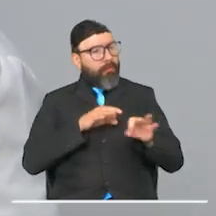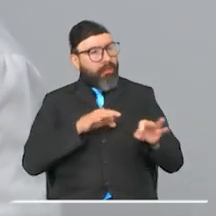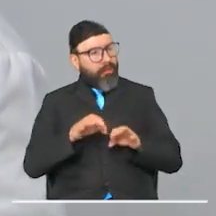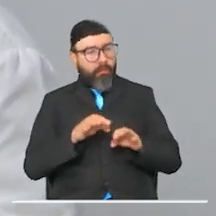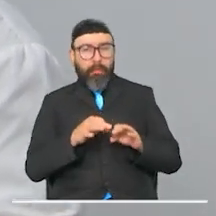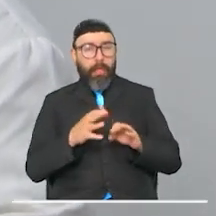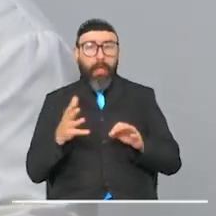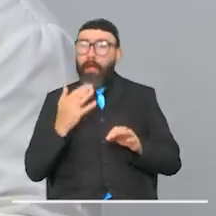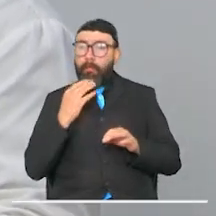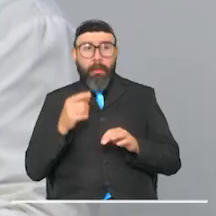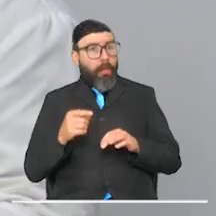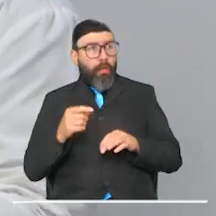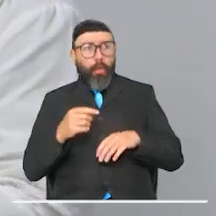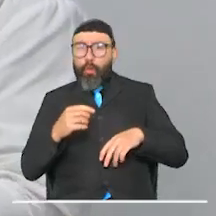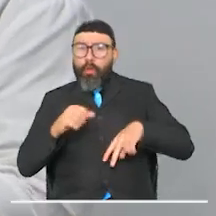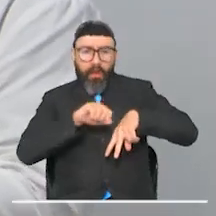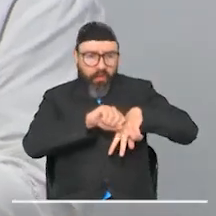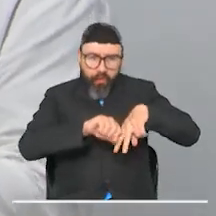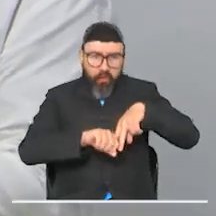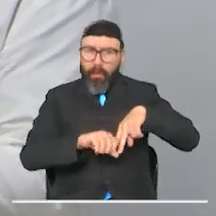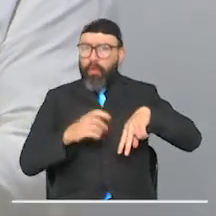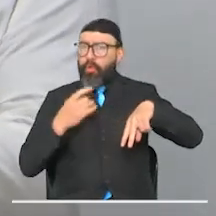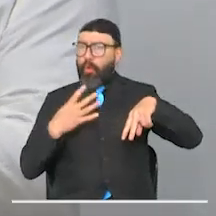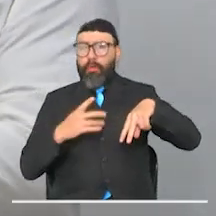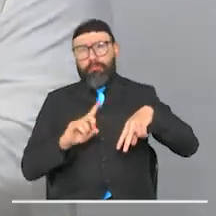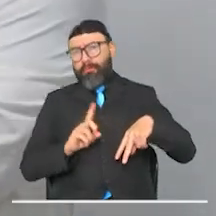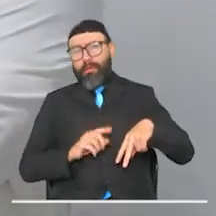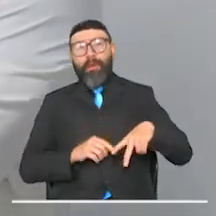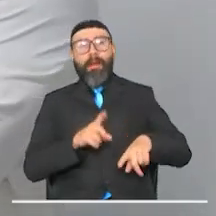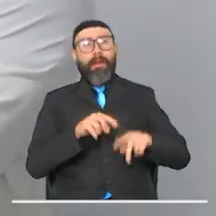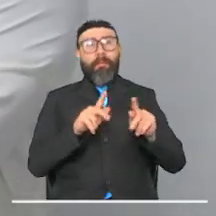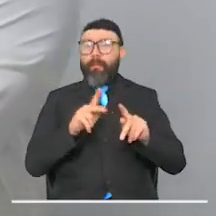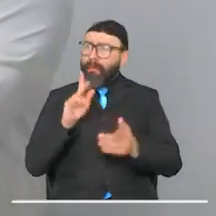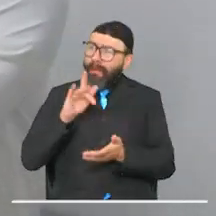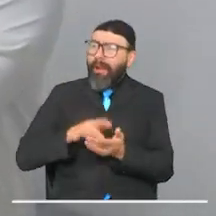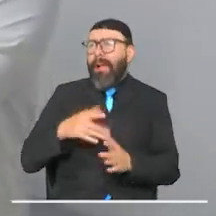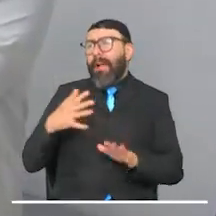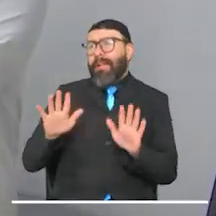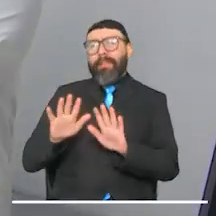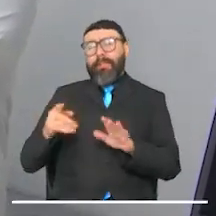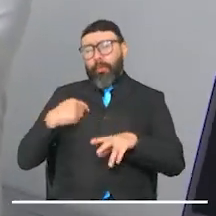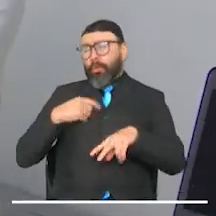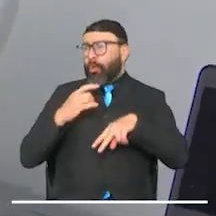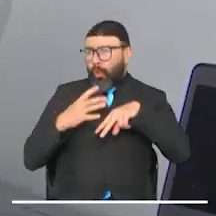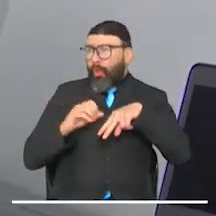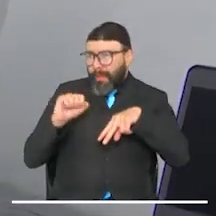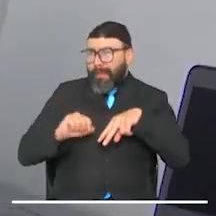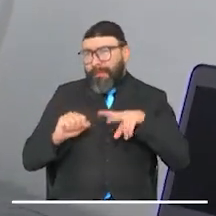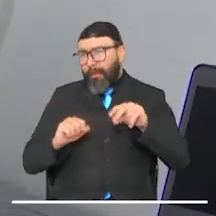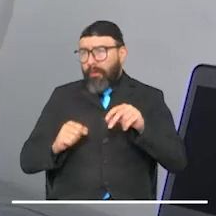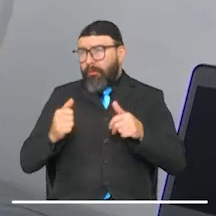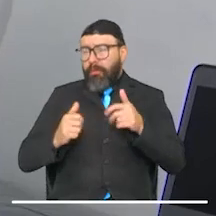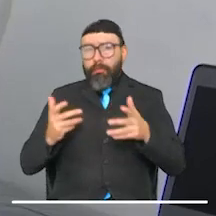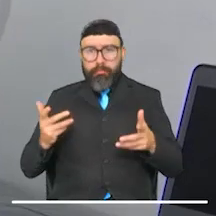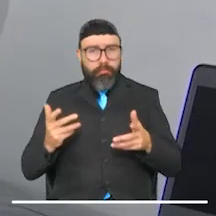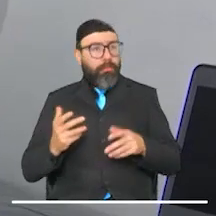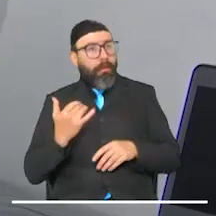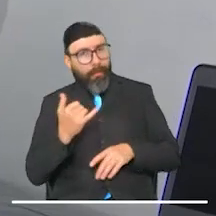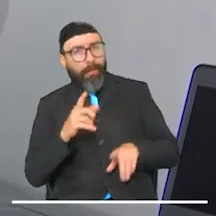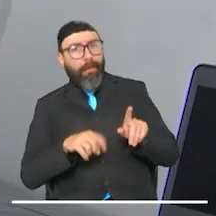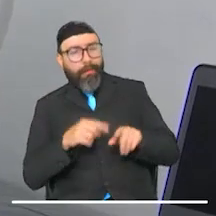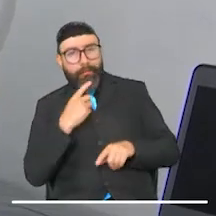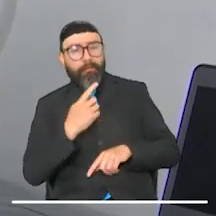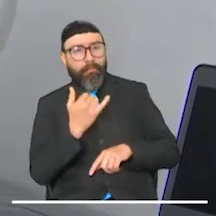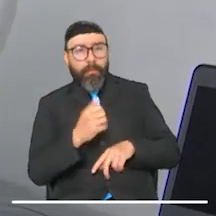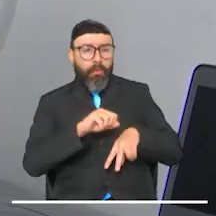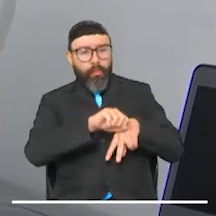método que no es doloroso la los pacientes preguntan mucho Pues en consulta que Cómo se realiza y también